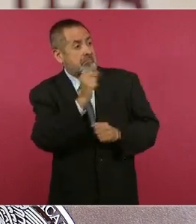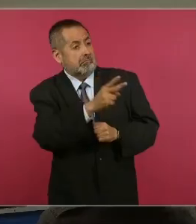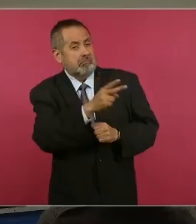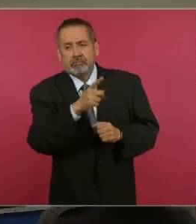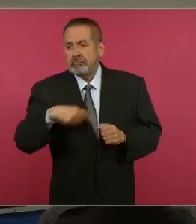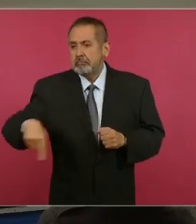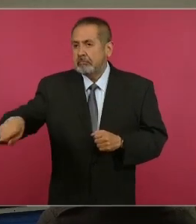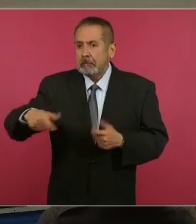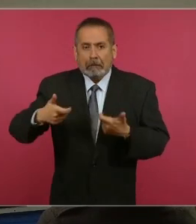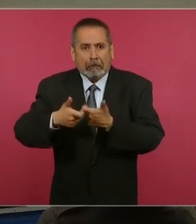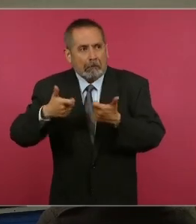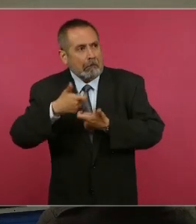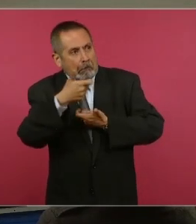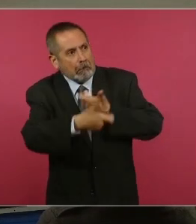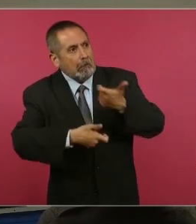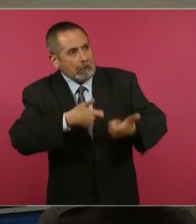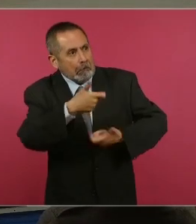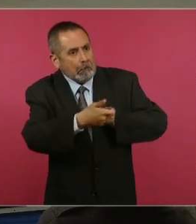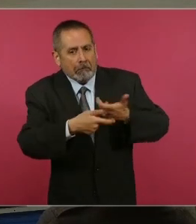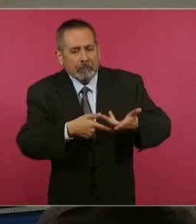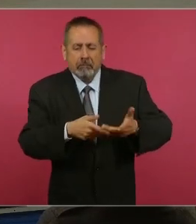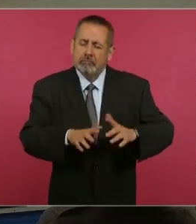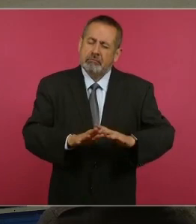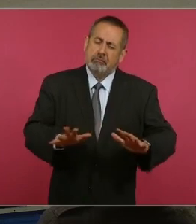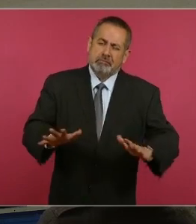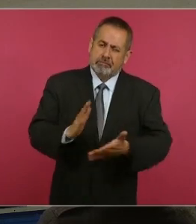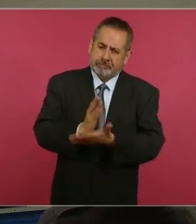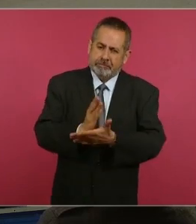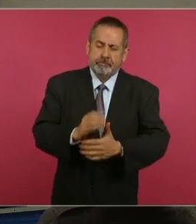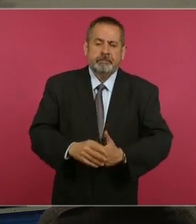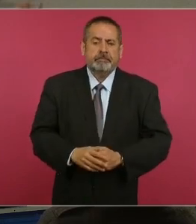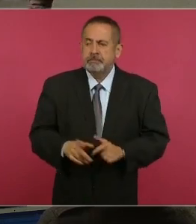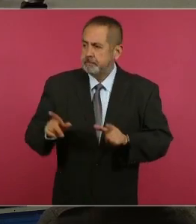pueblo. Es cuanto, señor presidente. Muchas gracias. Gracias.